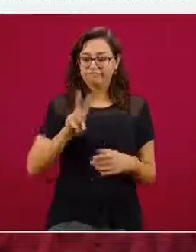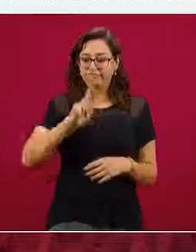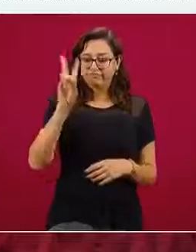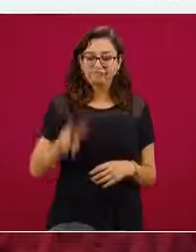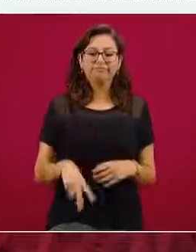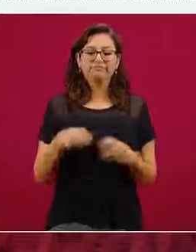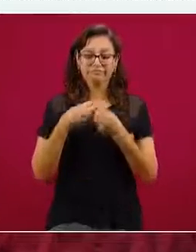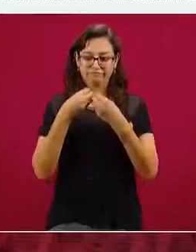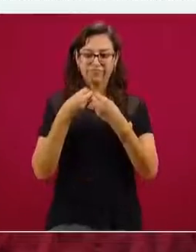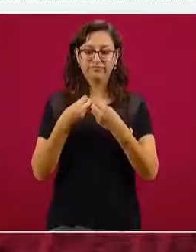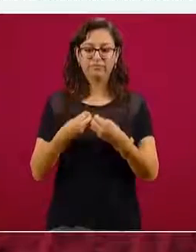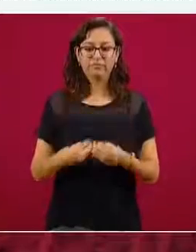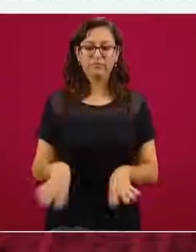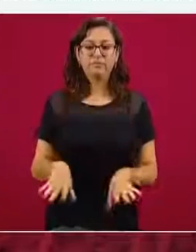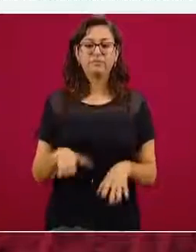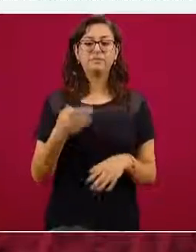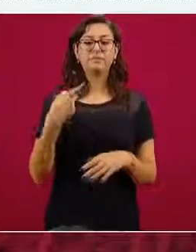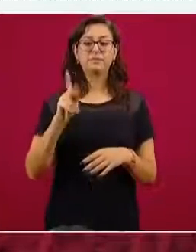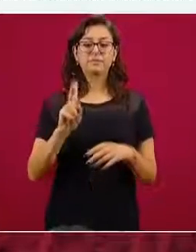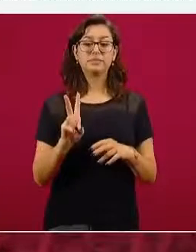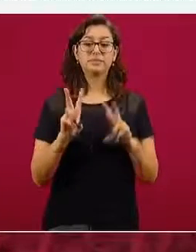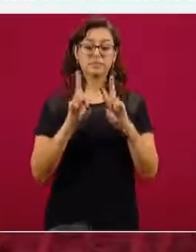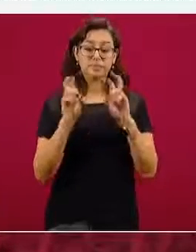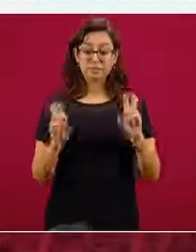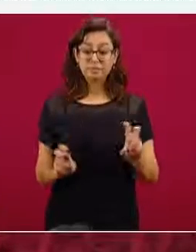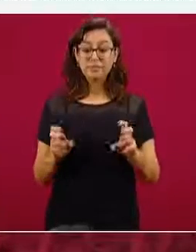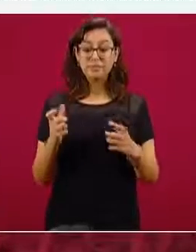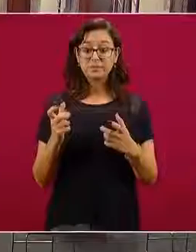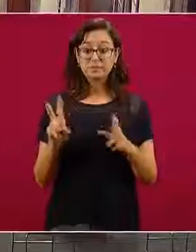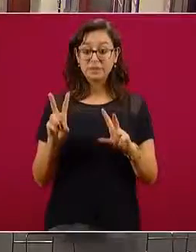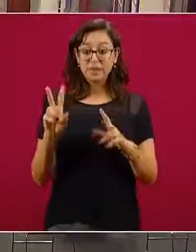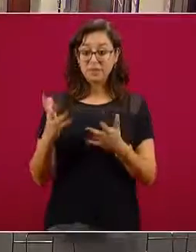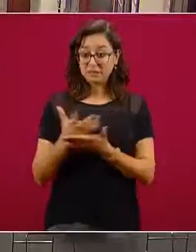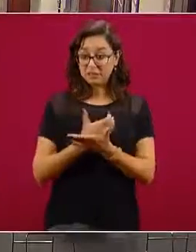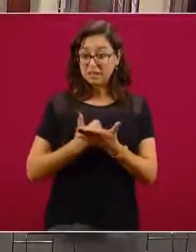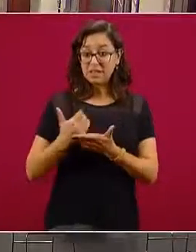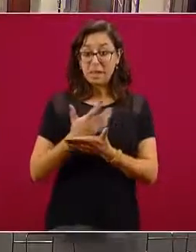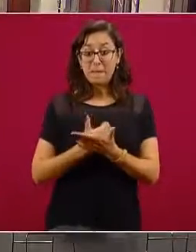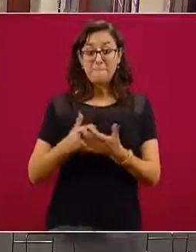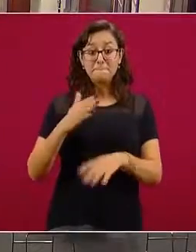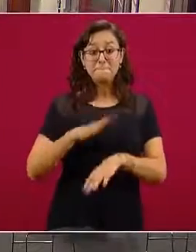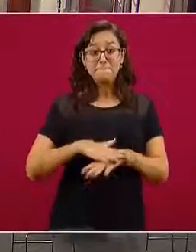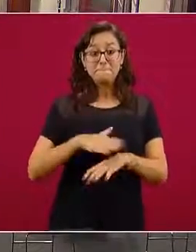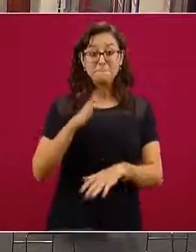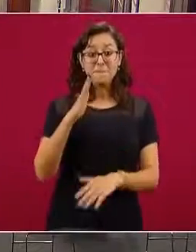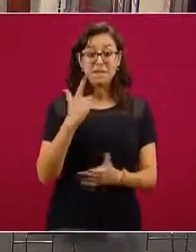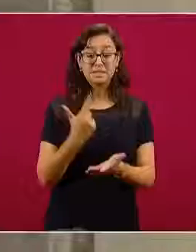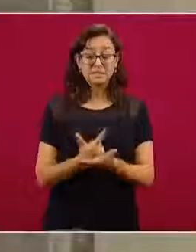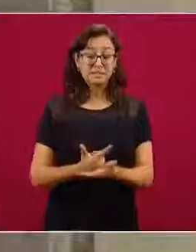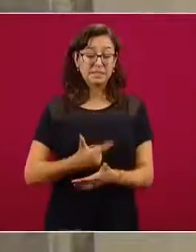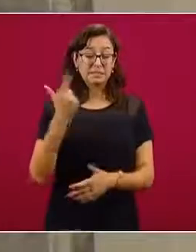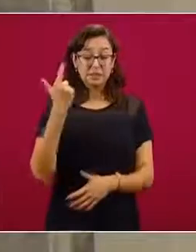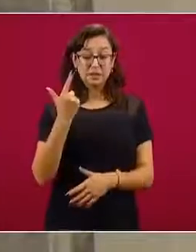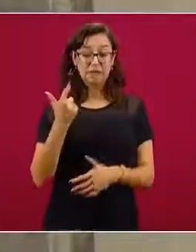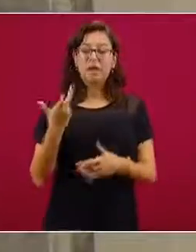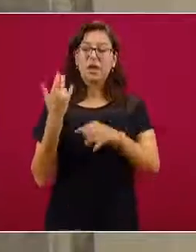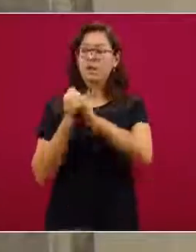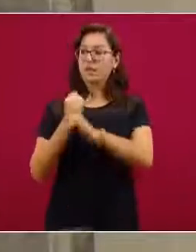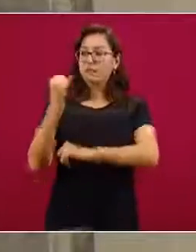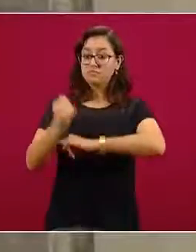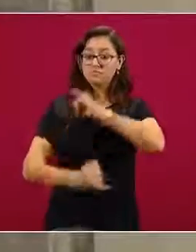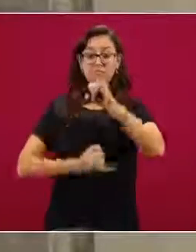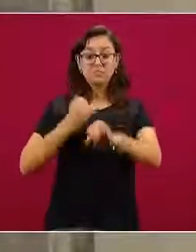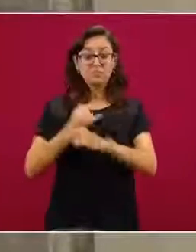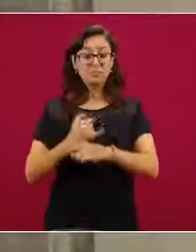estamos perdiendo. Pero si lo vemos desde el punto de vista del ingreso, es incluso más grave. Parámetros internacionales hablan de que no se